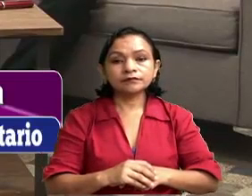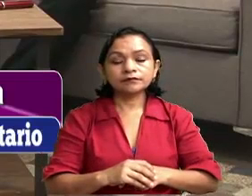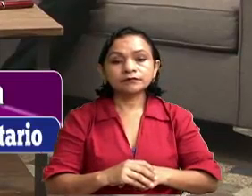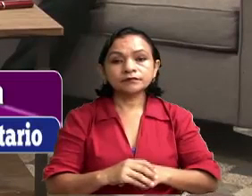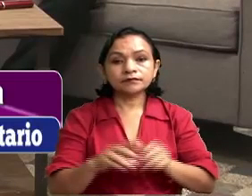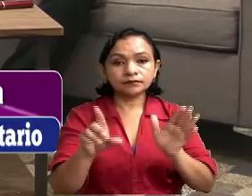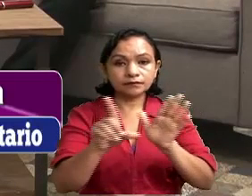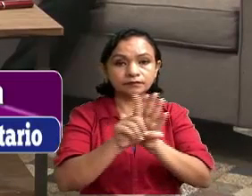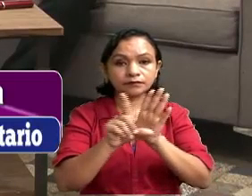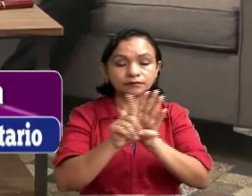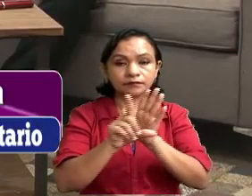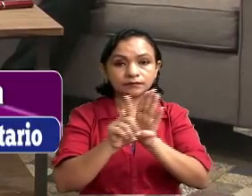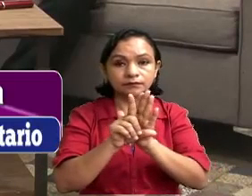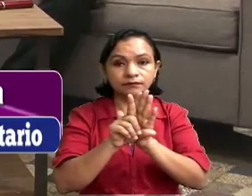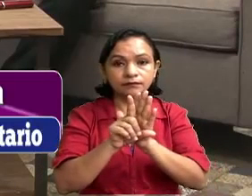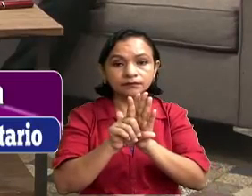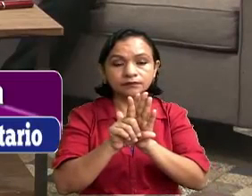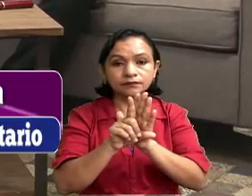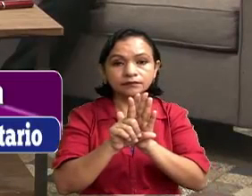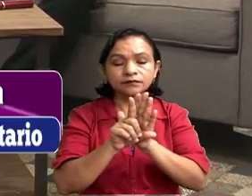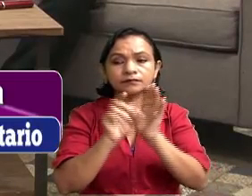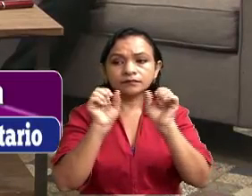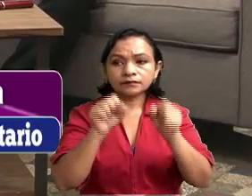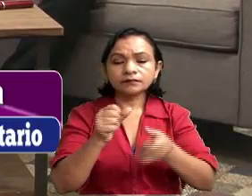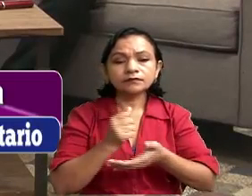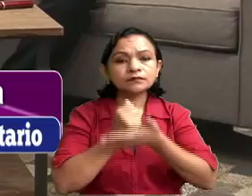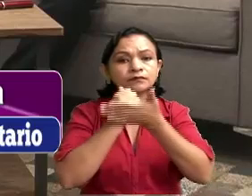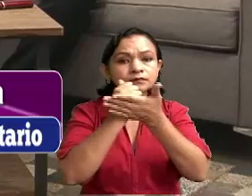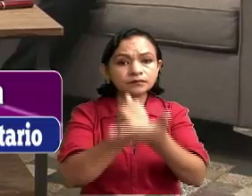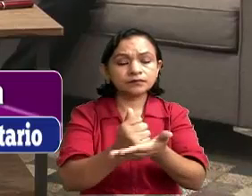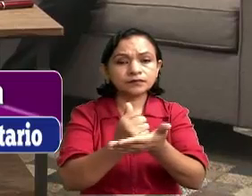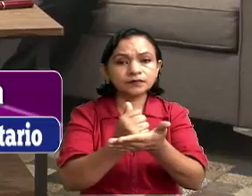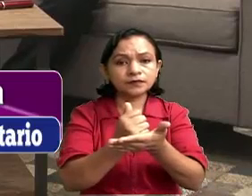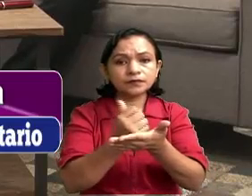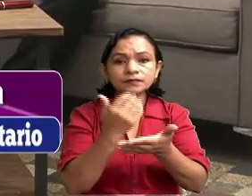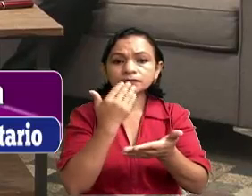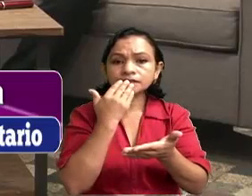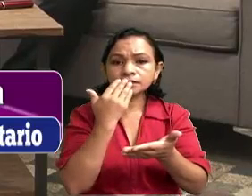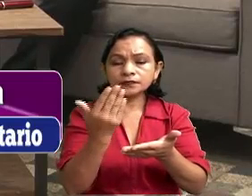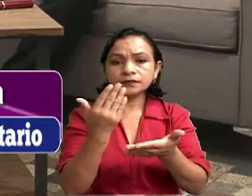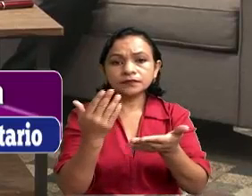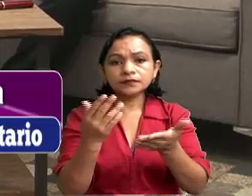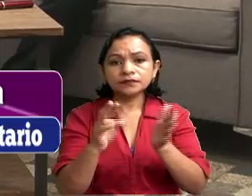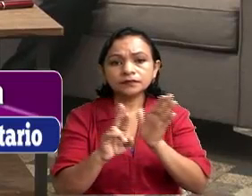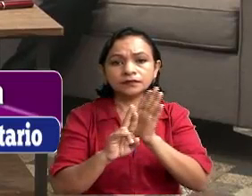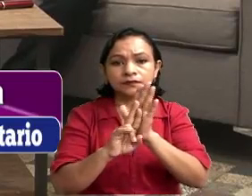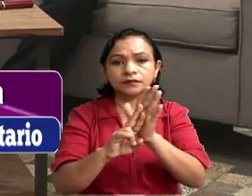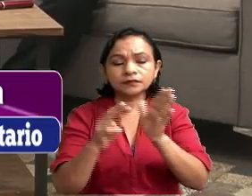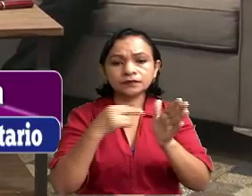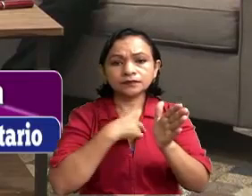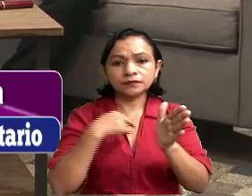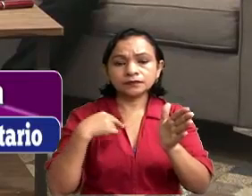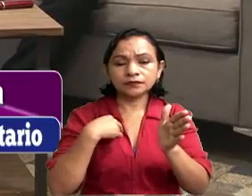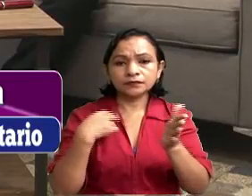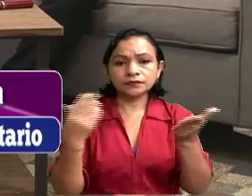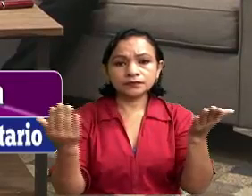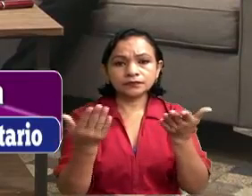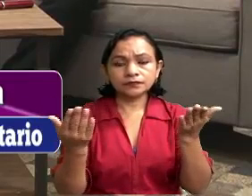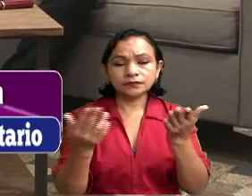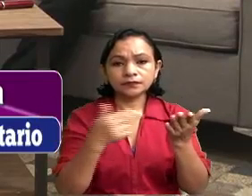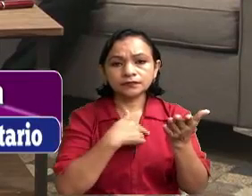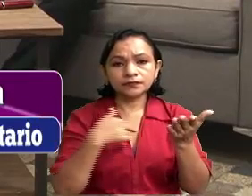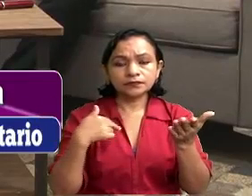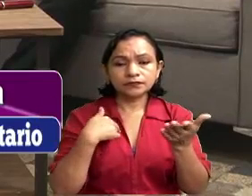Esta ley ha permitido muy buenos resultados, ya te lo voy a explicar, pero